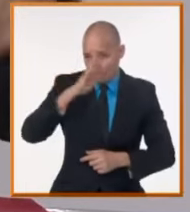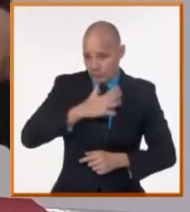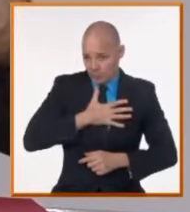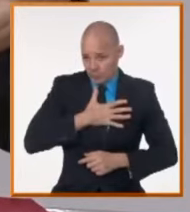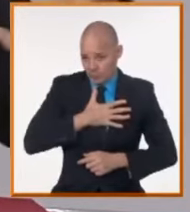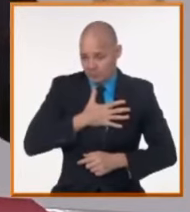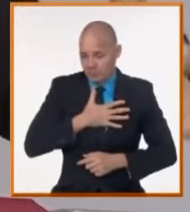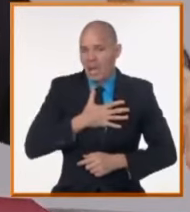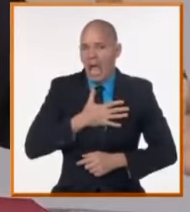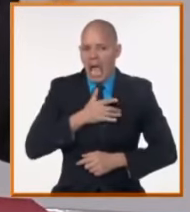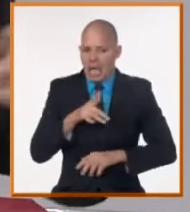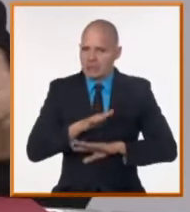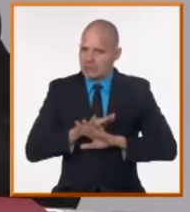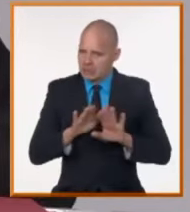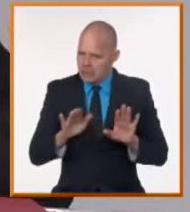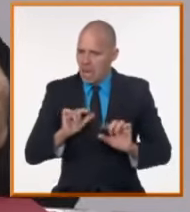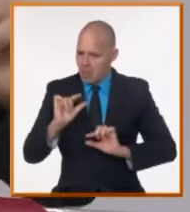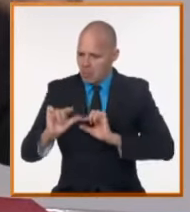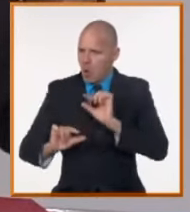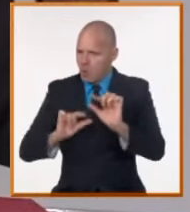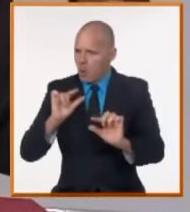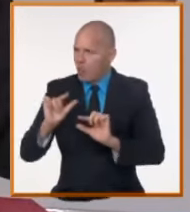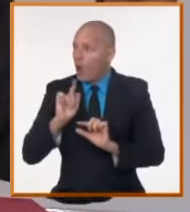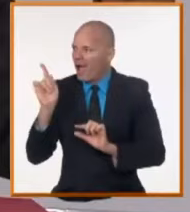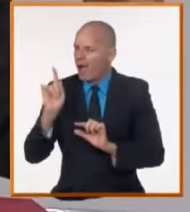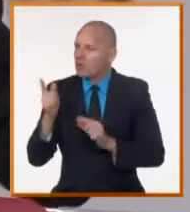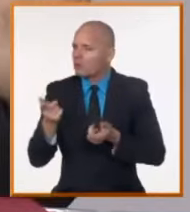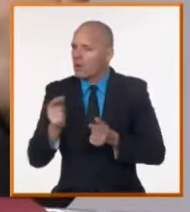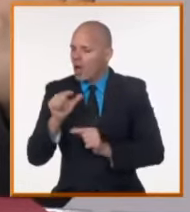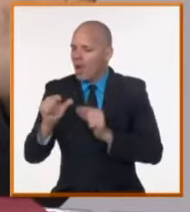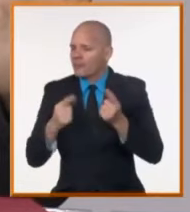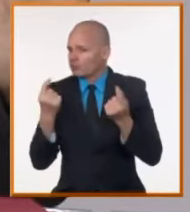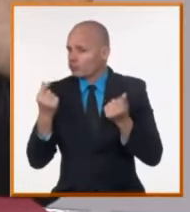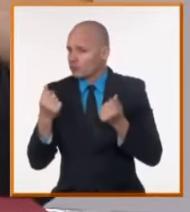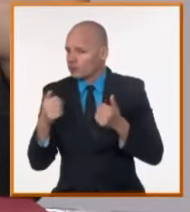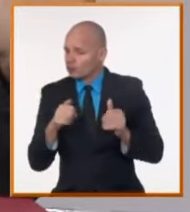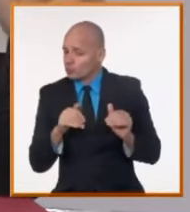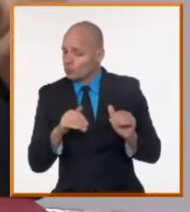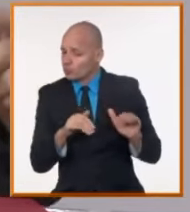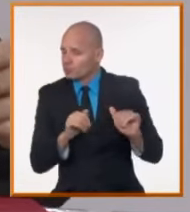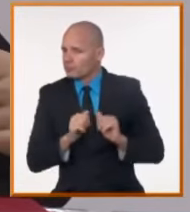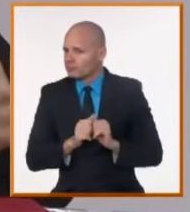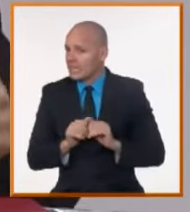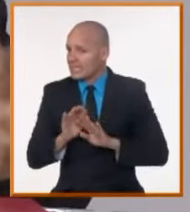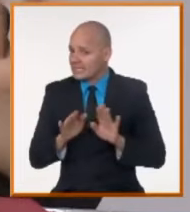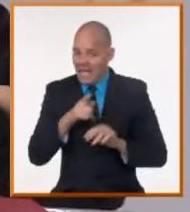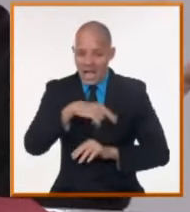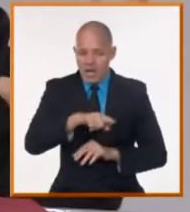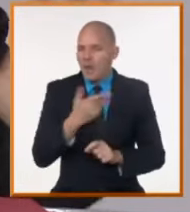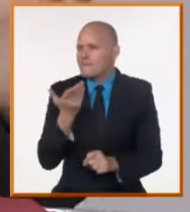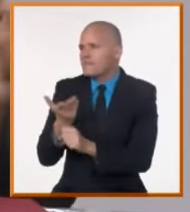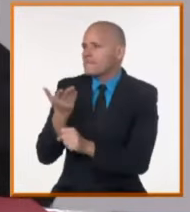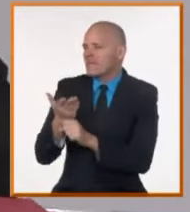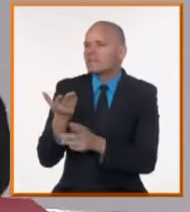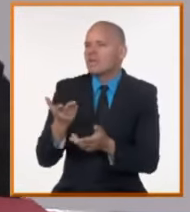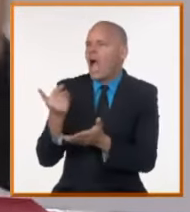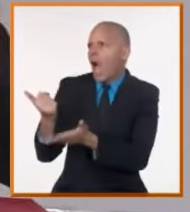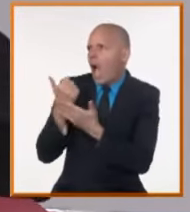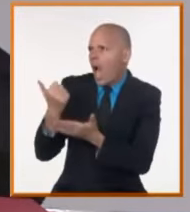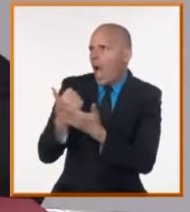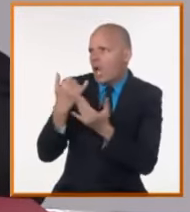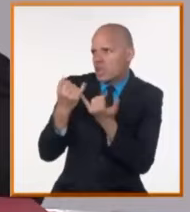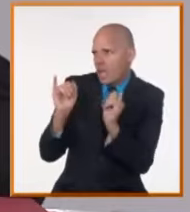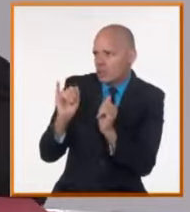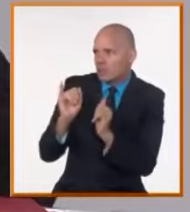colonos norteamericanos ya habían estimulado que los colonos fueran país. Se pidan la independencia y entonces después una potencia se los quiera tragar. Es decir, ellos